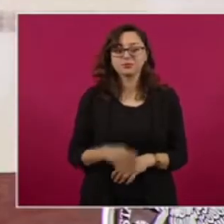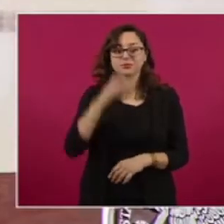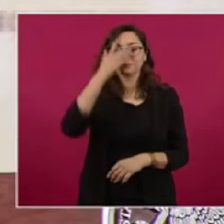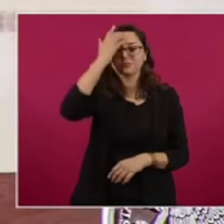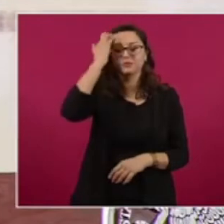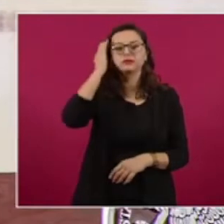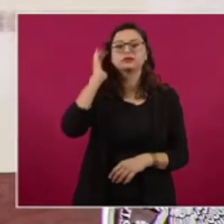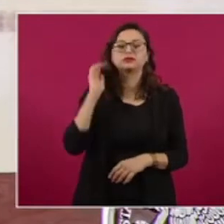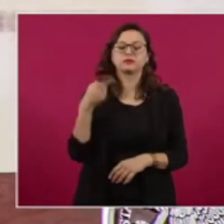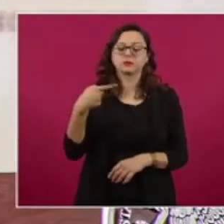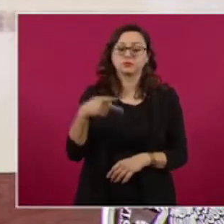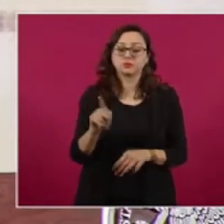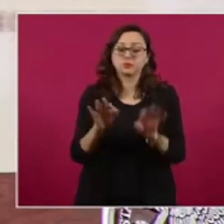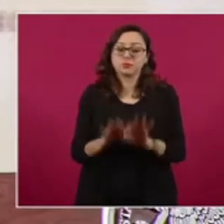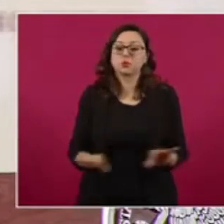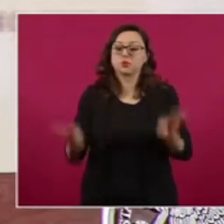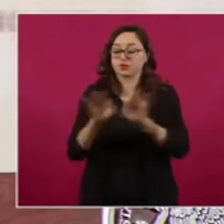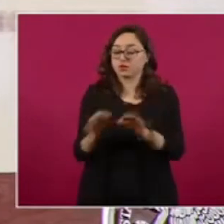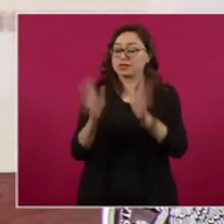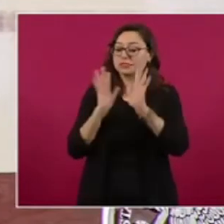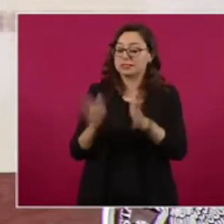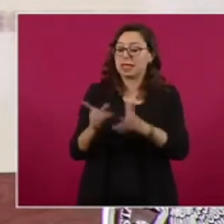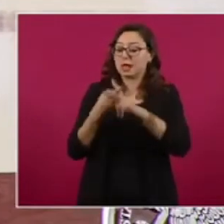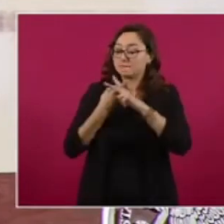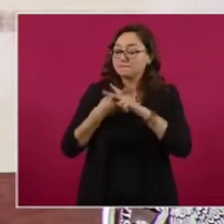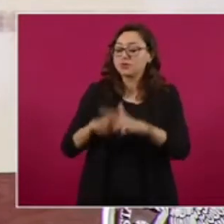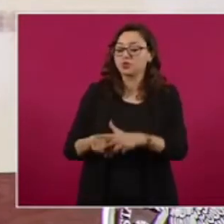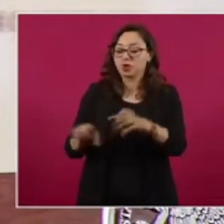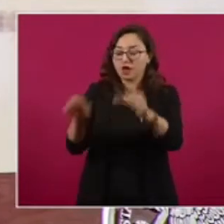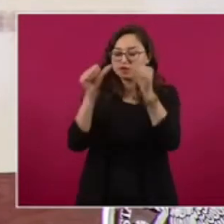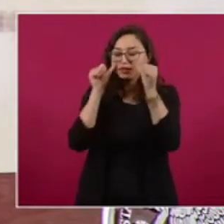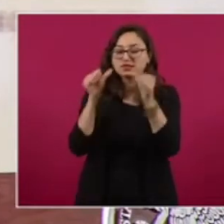ya se están viendo los resultados.